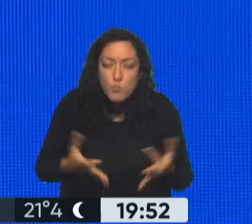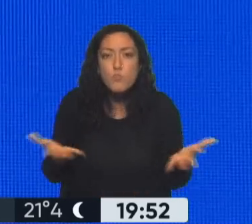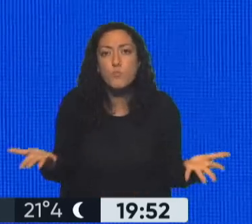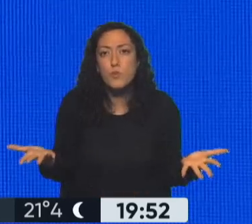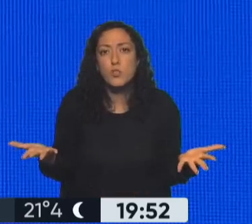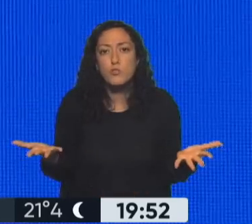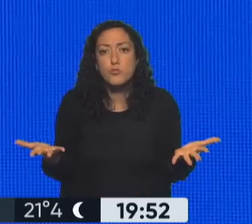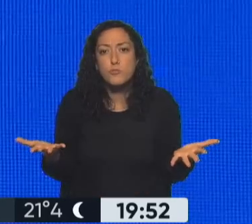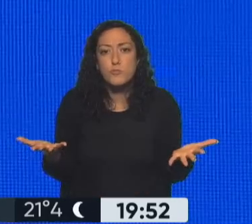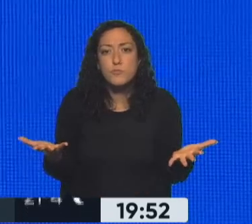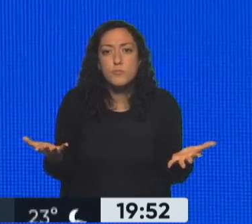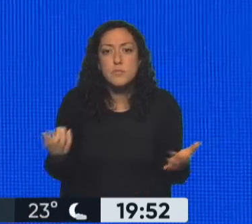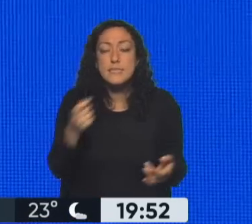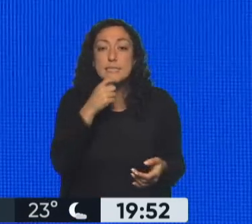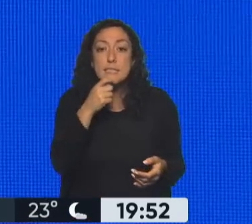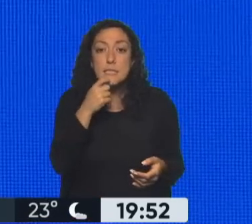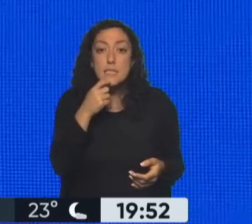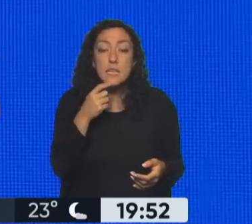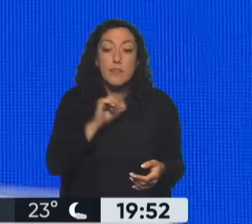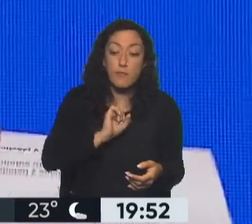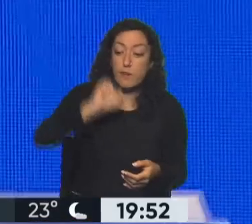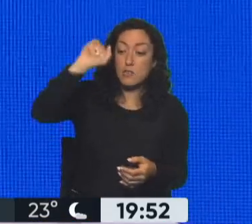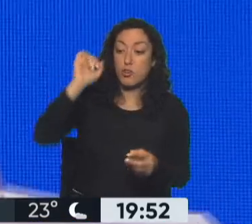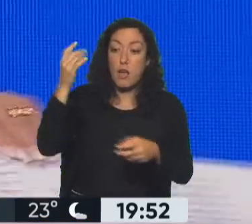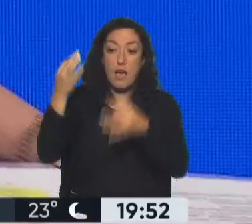está pasando. Y cuando uno va a la inflación y ve además,